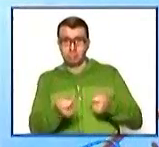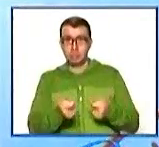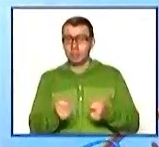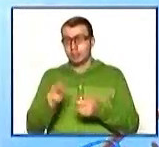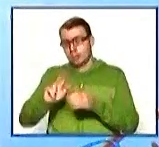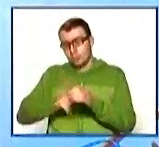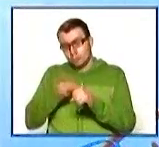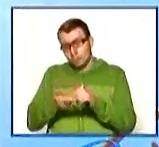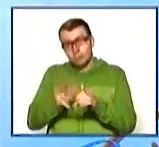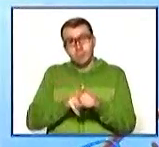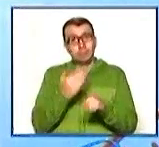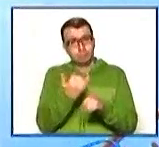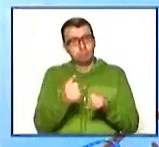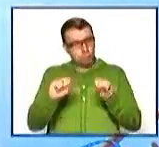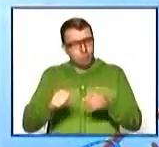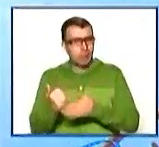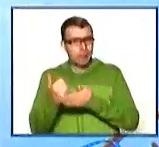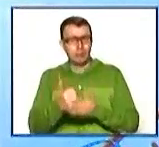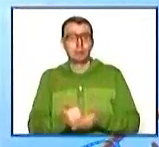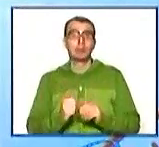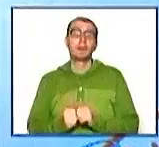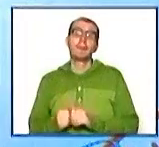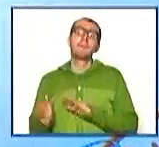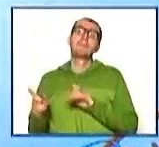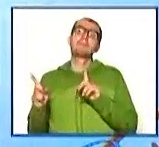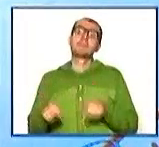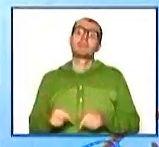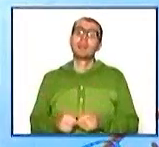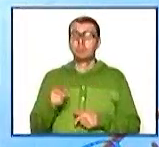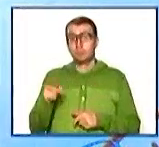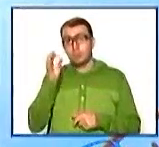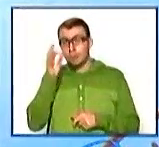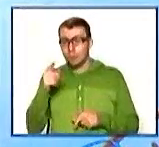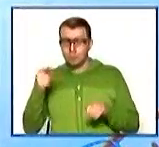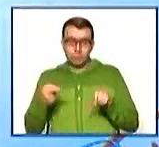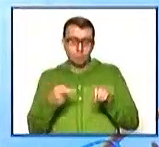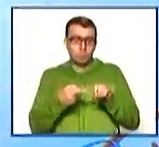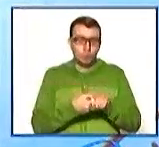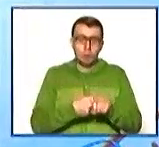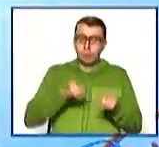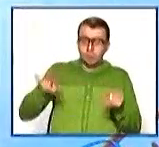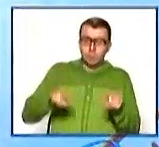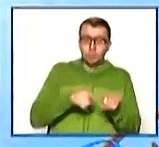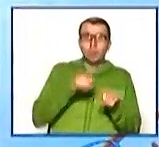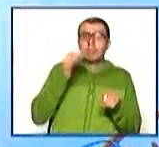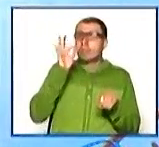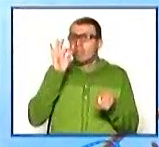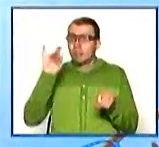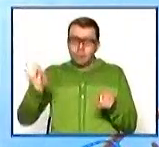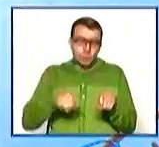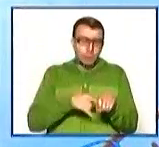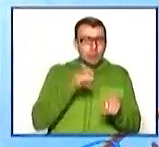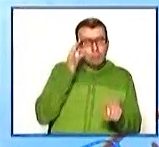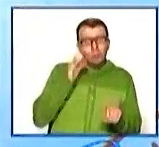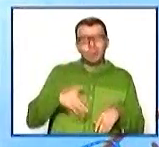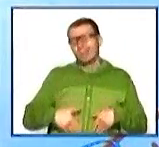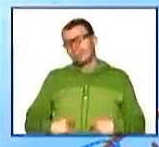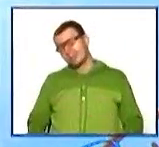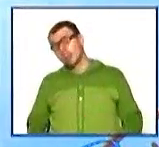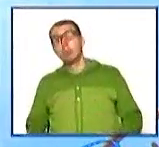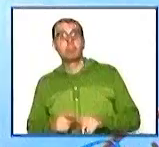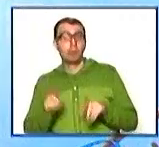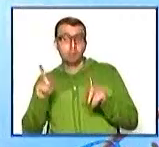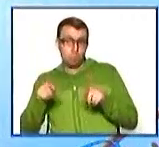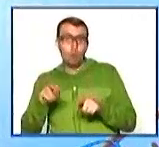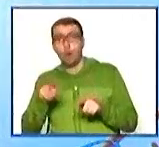caléndula. En el caso de los enemas, pues de pronto le puede caer mal el enema de café, pero se puede hacer enemas con manzanilla,